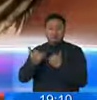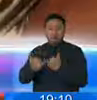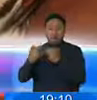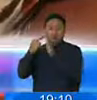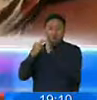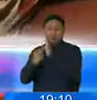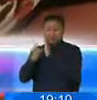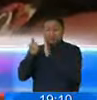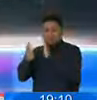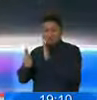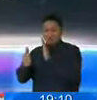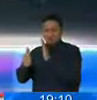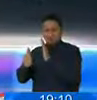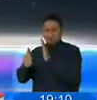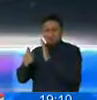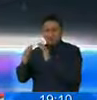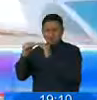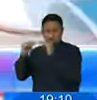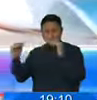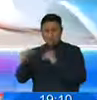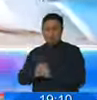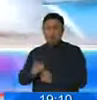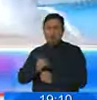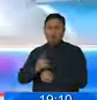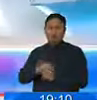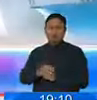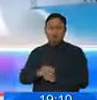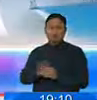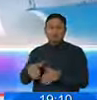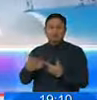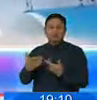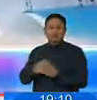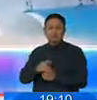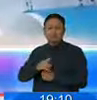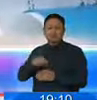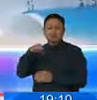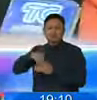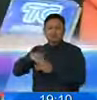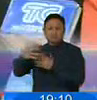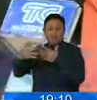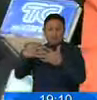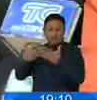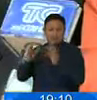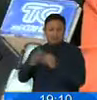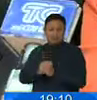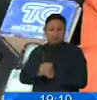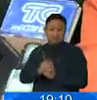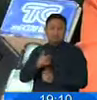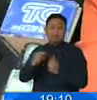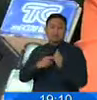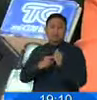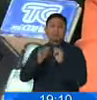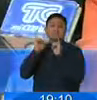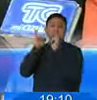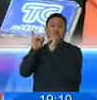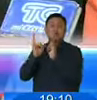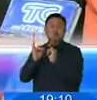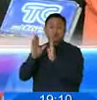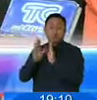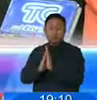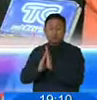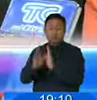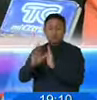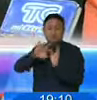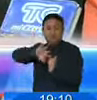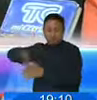no serían las adecuadas y las más democráticas para garantizar la transparencia electoral. Hay que derogar el instructivo, construir un nuevo